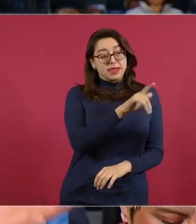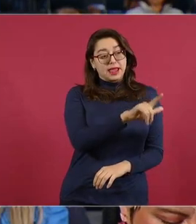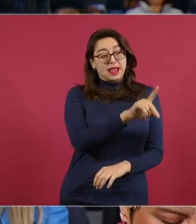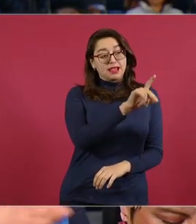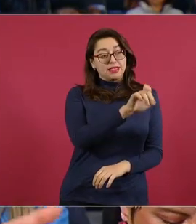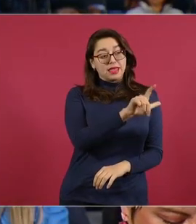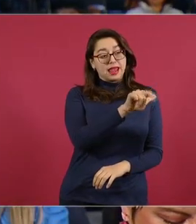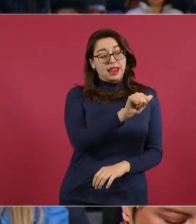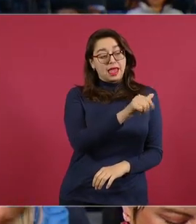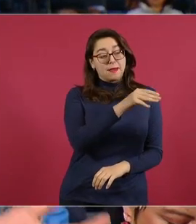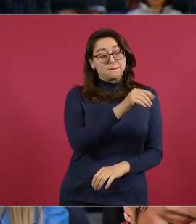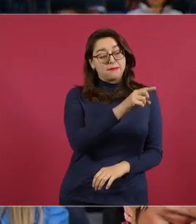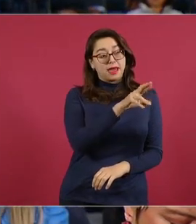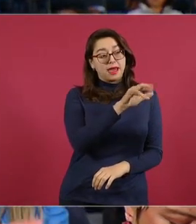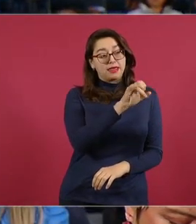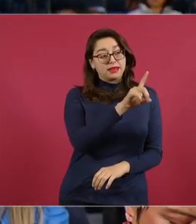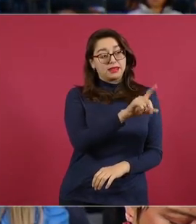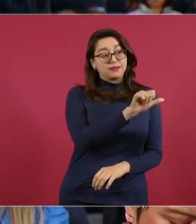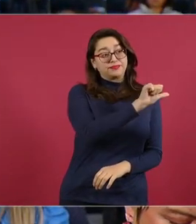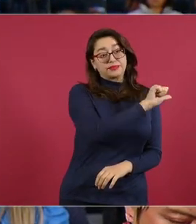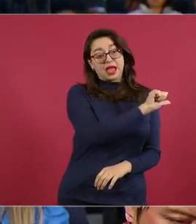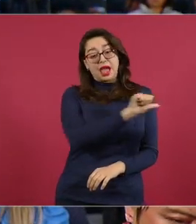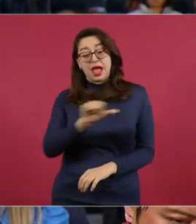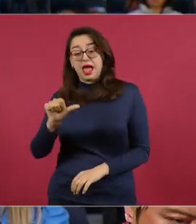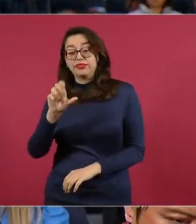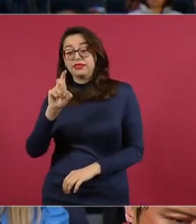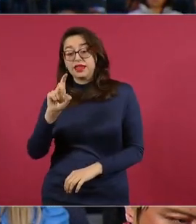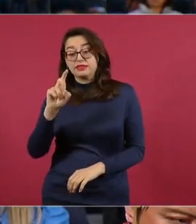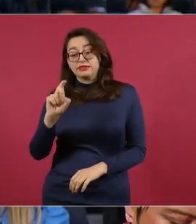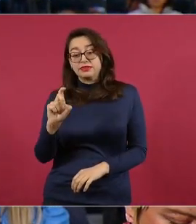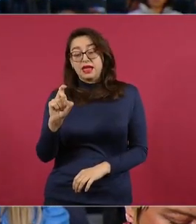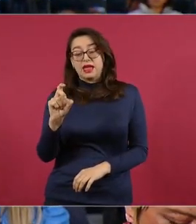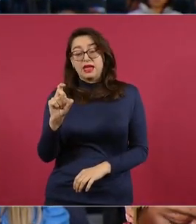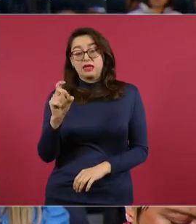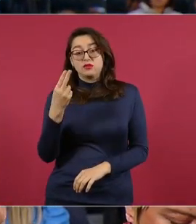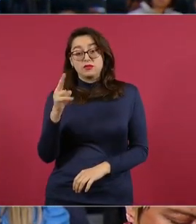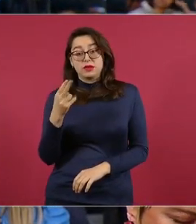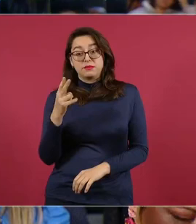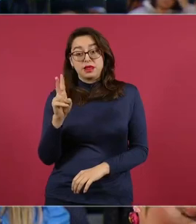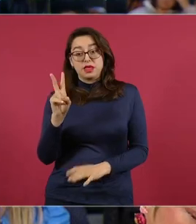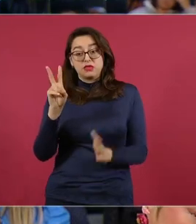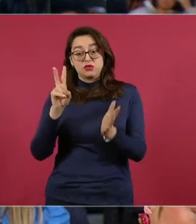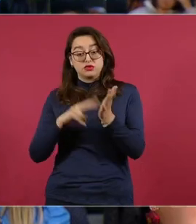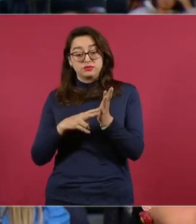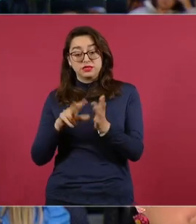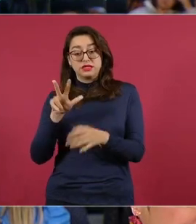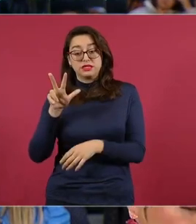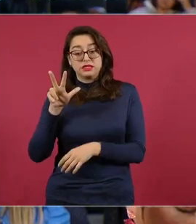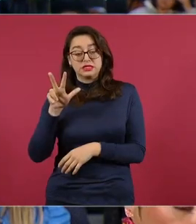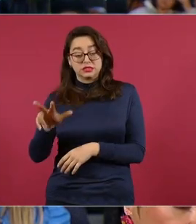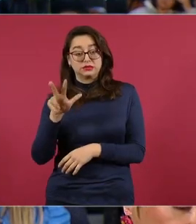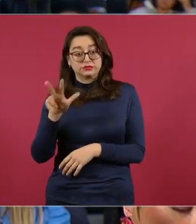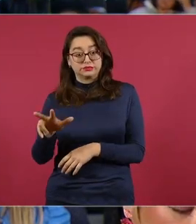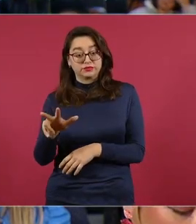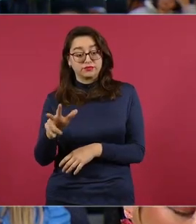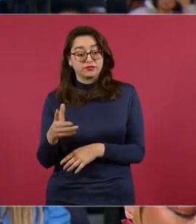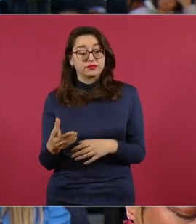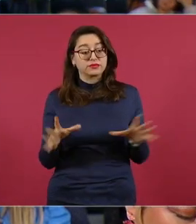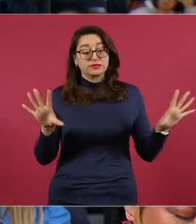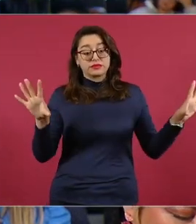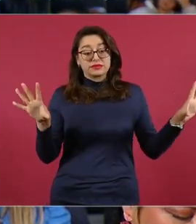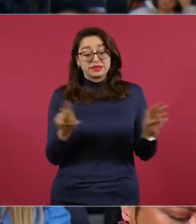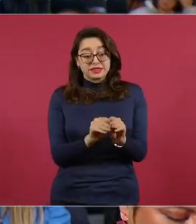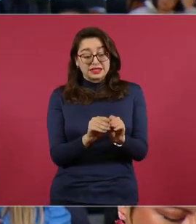hasta 30 de noviembre del 2018 con el presidente Enrique Peña Nieto. Fueron 135 decretos de reforma,